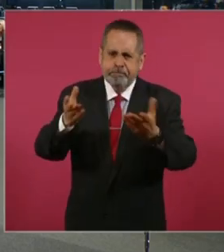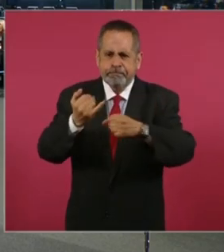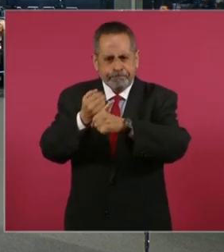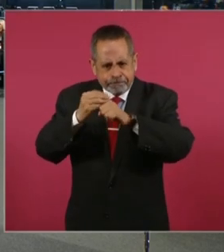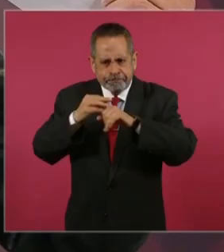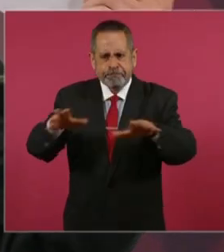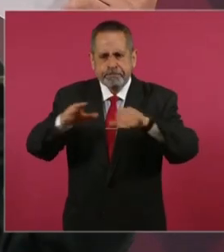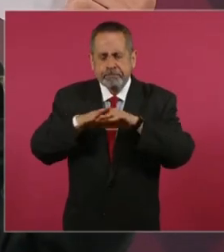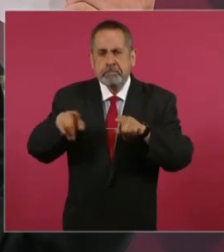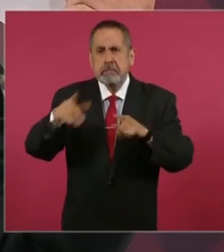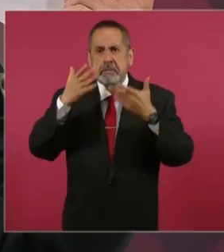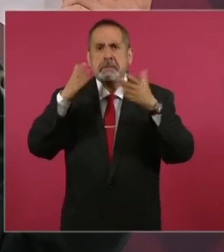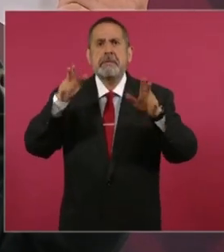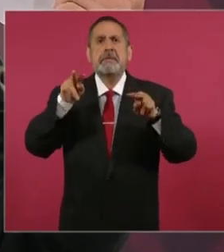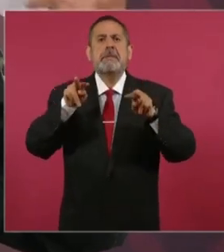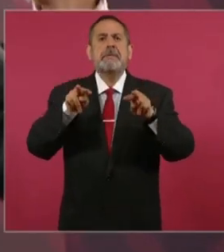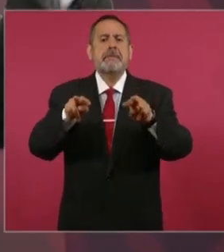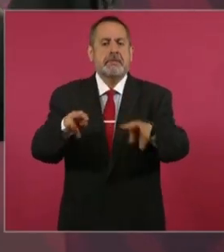para